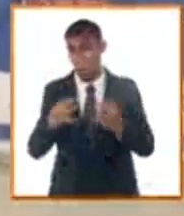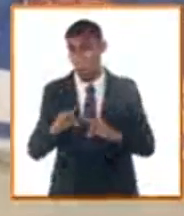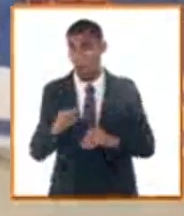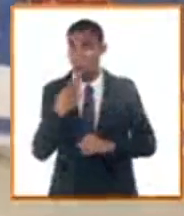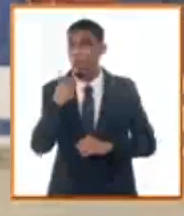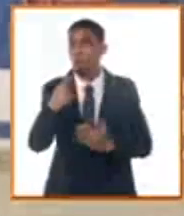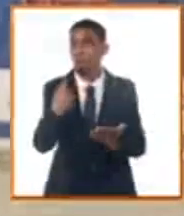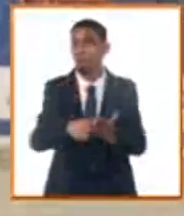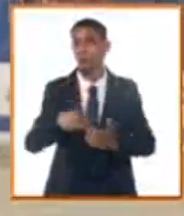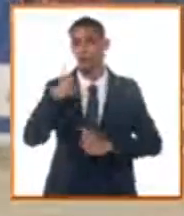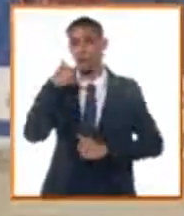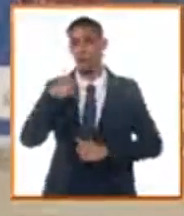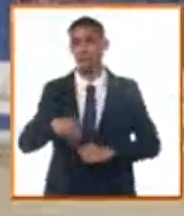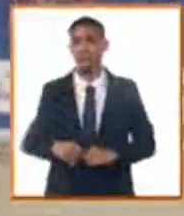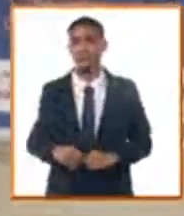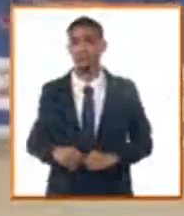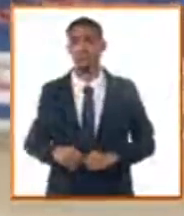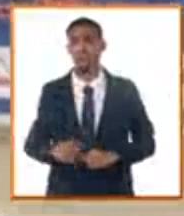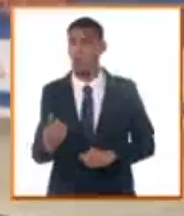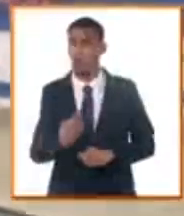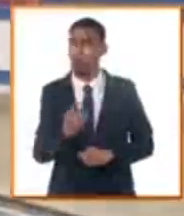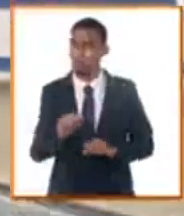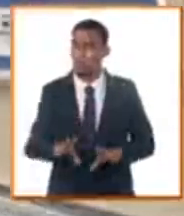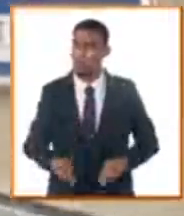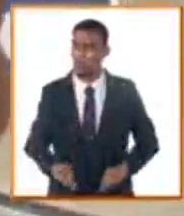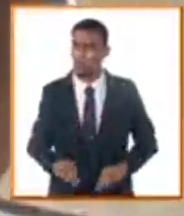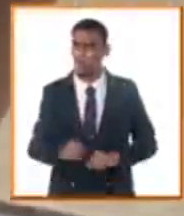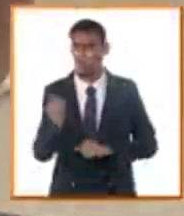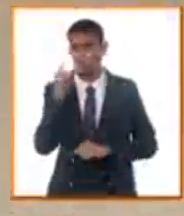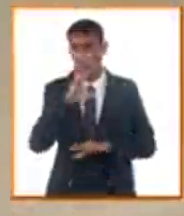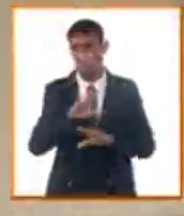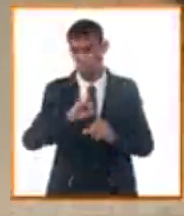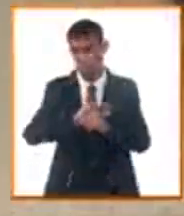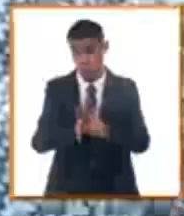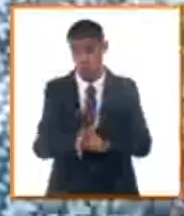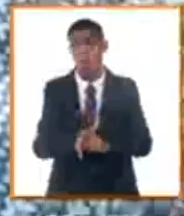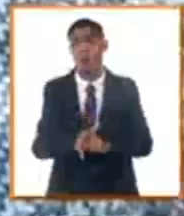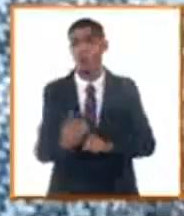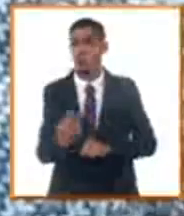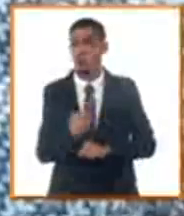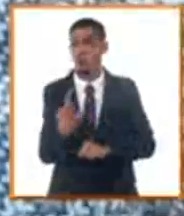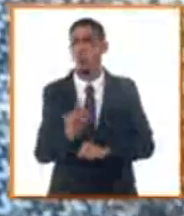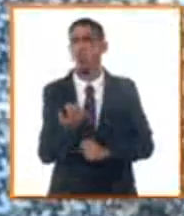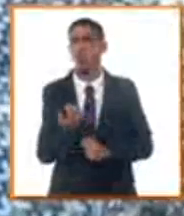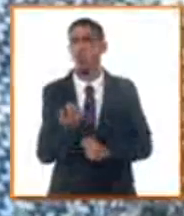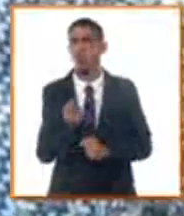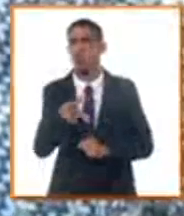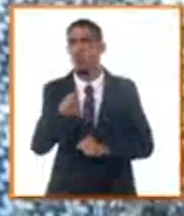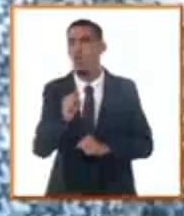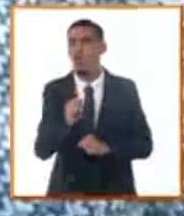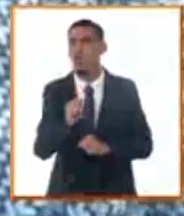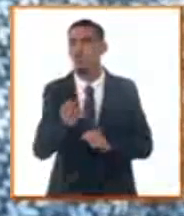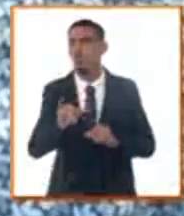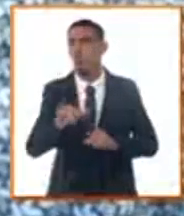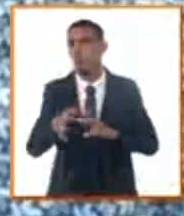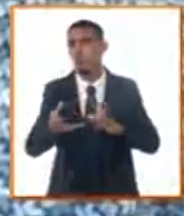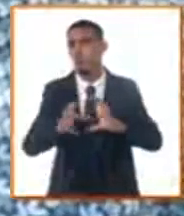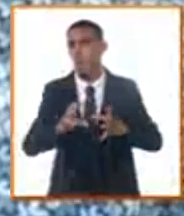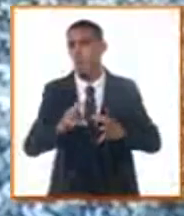línea. Hemos tenido buena aceptación desde que se acabó el tema del COVID. Hemos tenido muy buena aceptación porque los clientes lo tomaron como